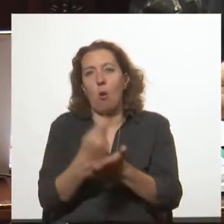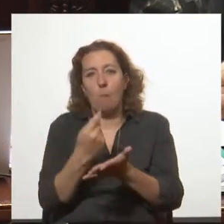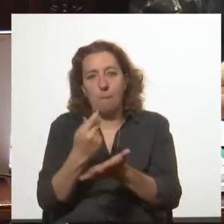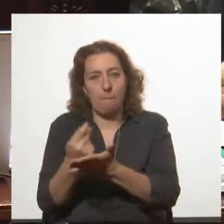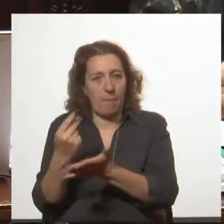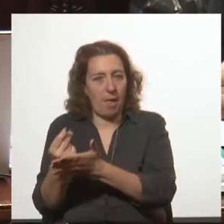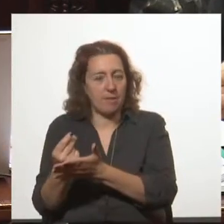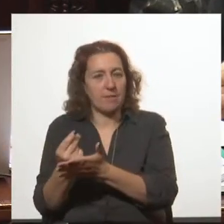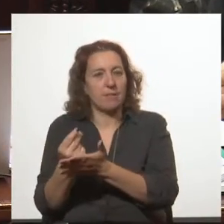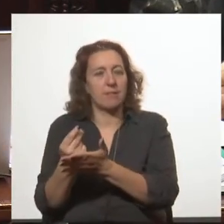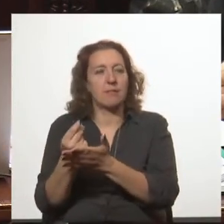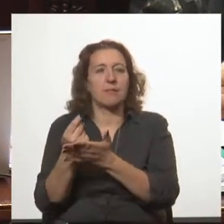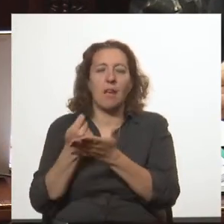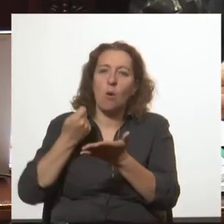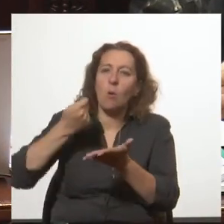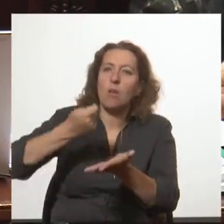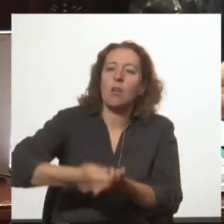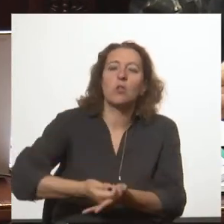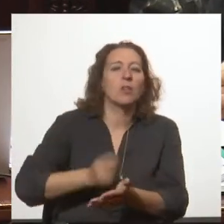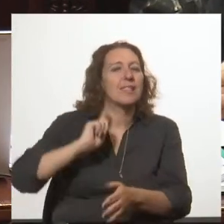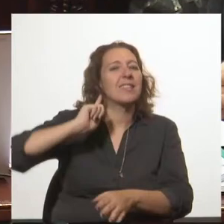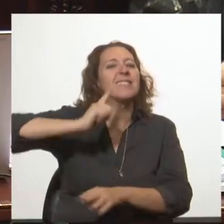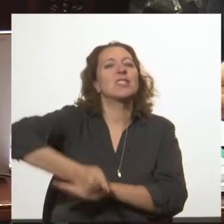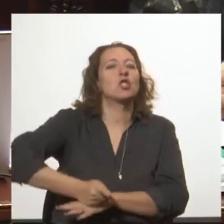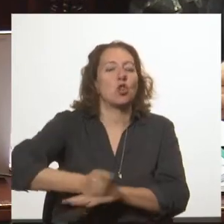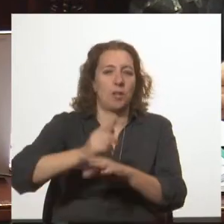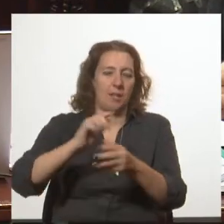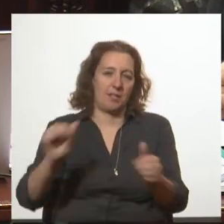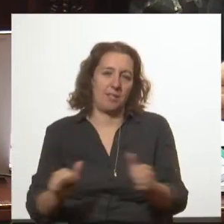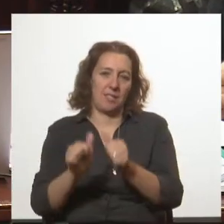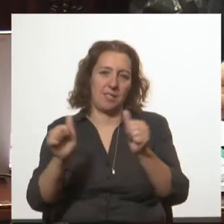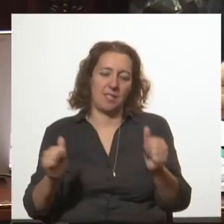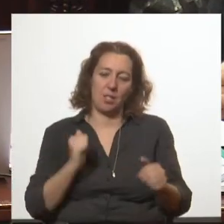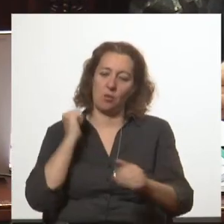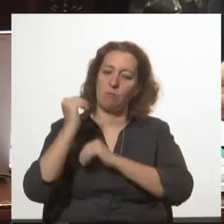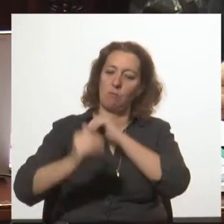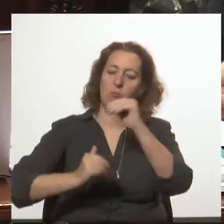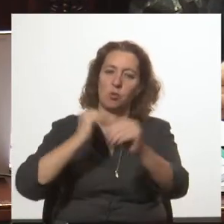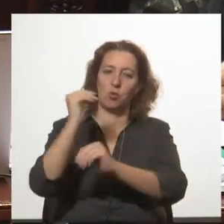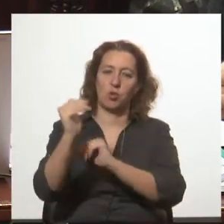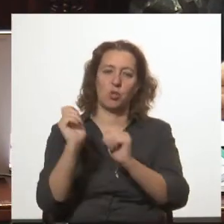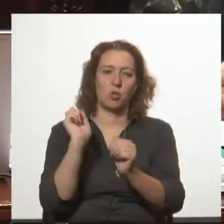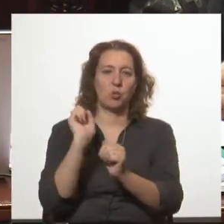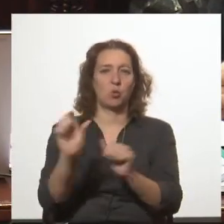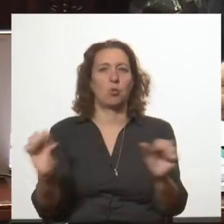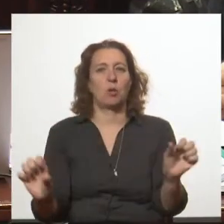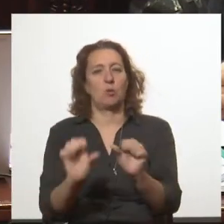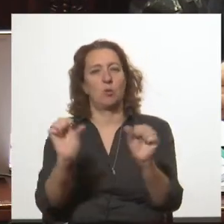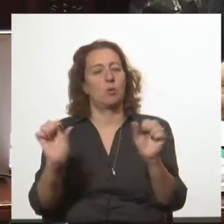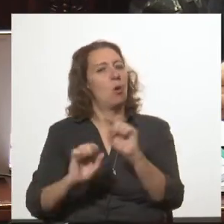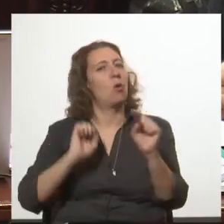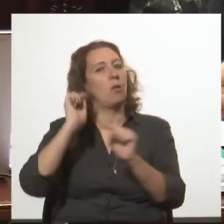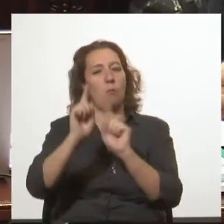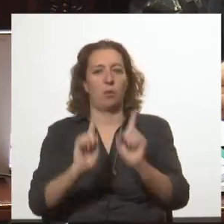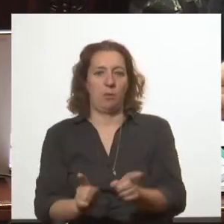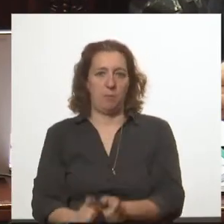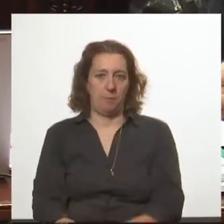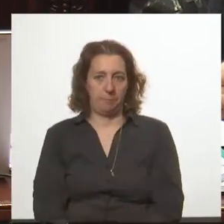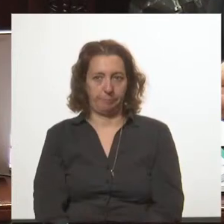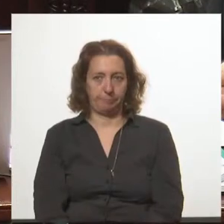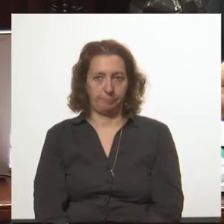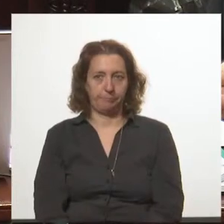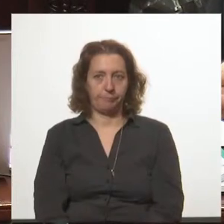y adjudicaciones y decisiones que se van adoptando durante el proceso de su ejecución y después de su operación